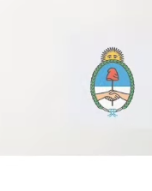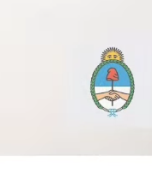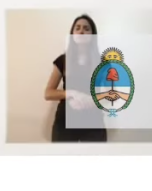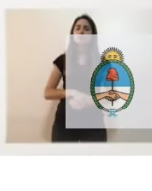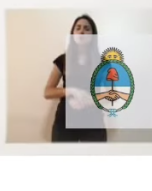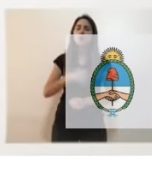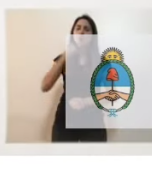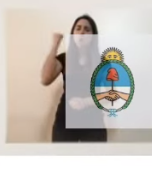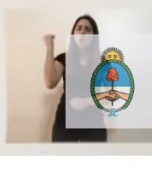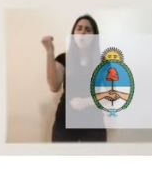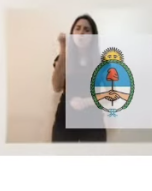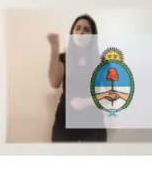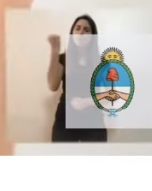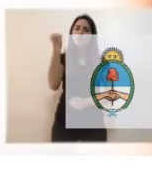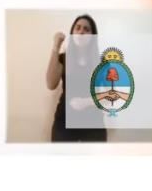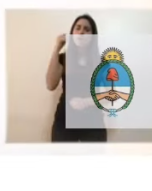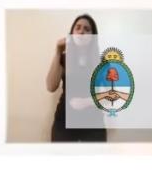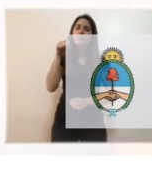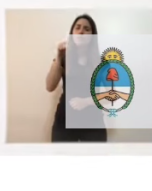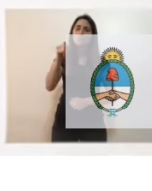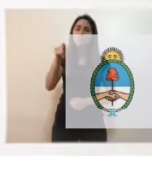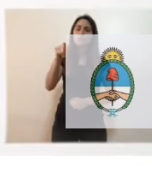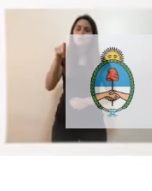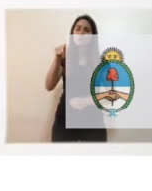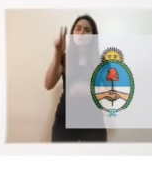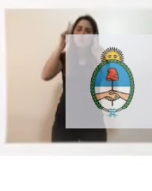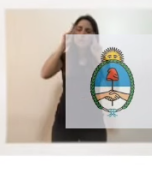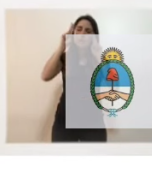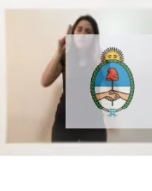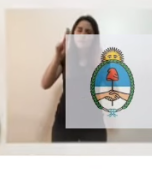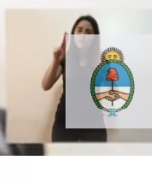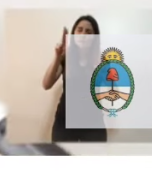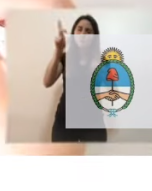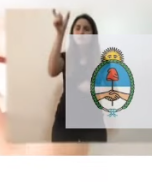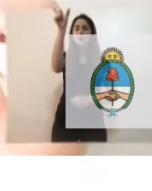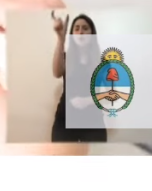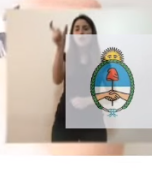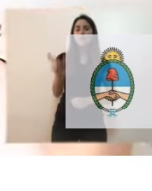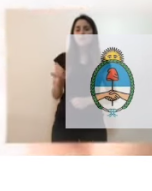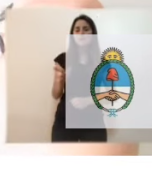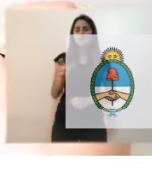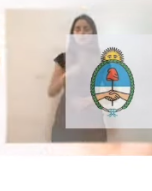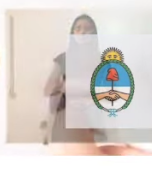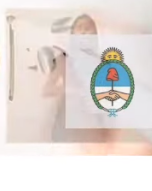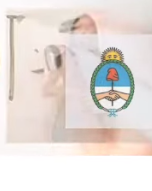Cuando ves primero a la persona, entendiste todo.